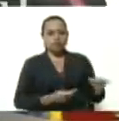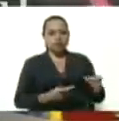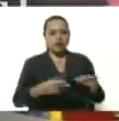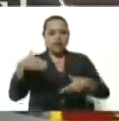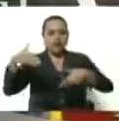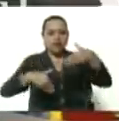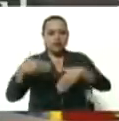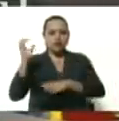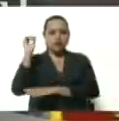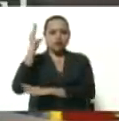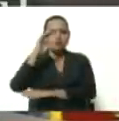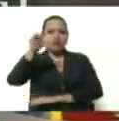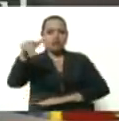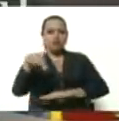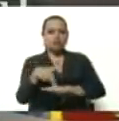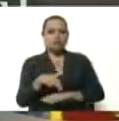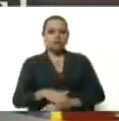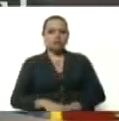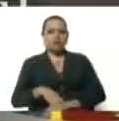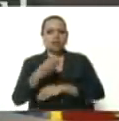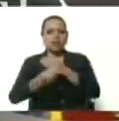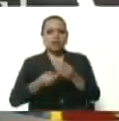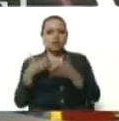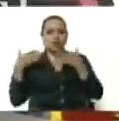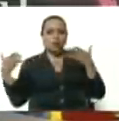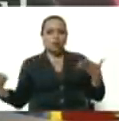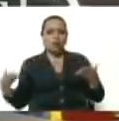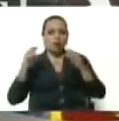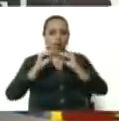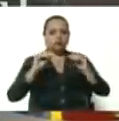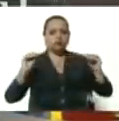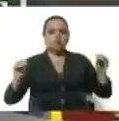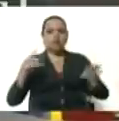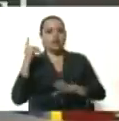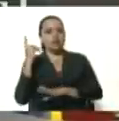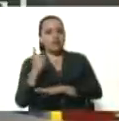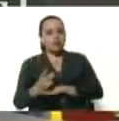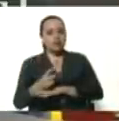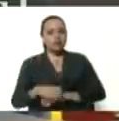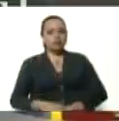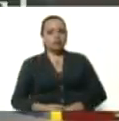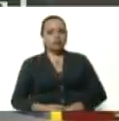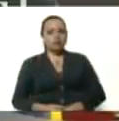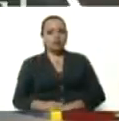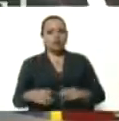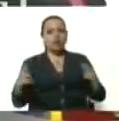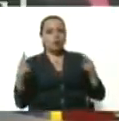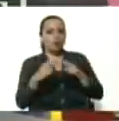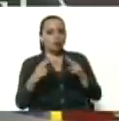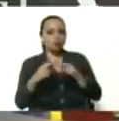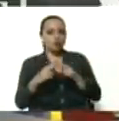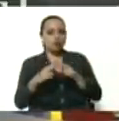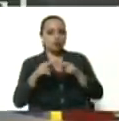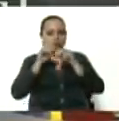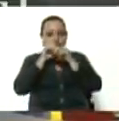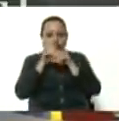parlamentarias. Hizo grandes anuncios que hay que pasar a conocer y a